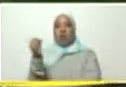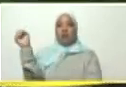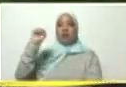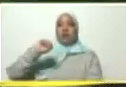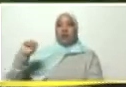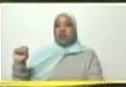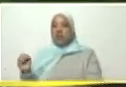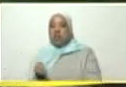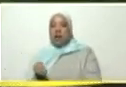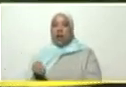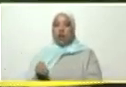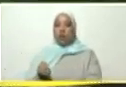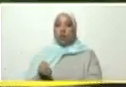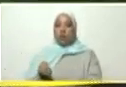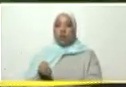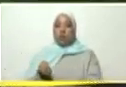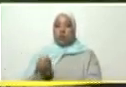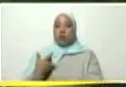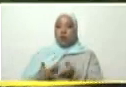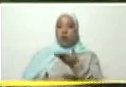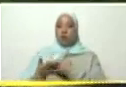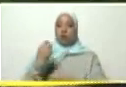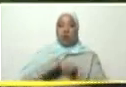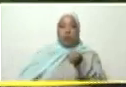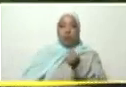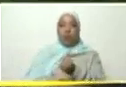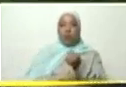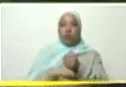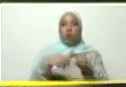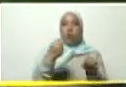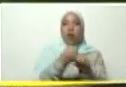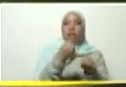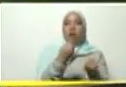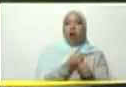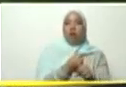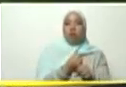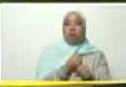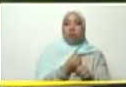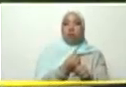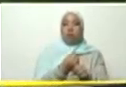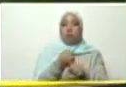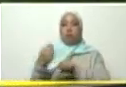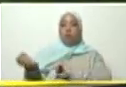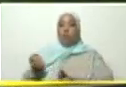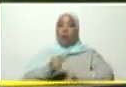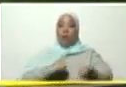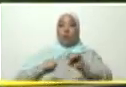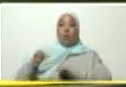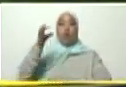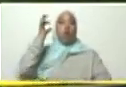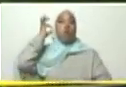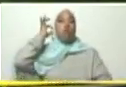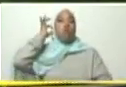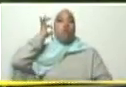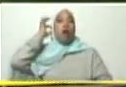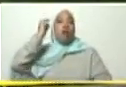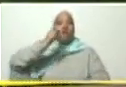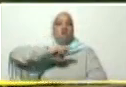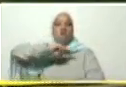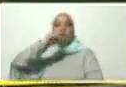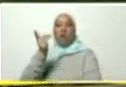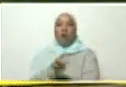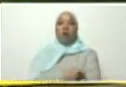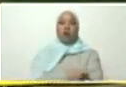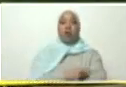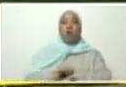clasistas al servicio de la clase Obrera el fortalecimiento del movimiento de mujeres de los movimientos